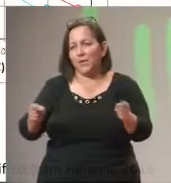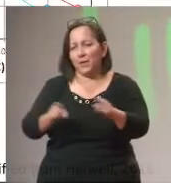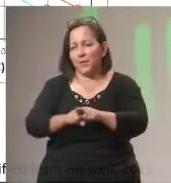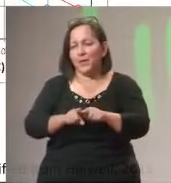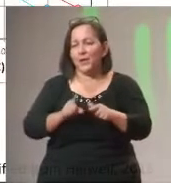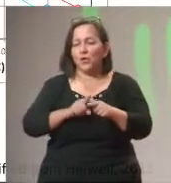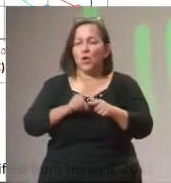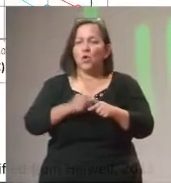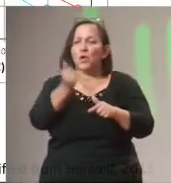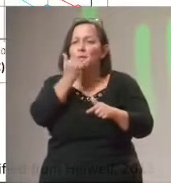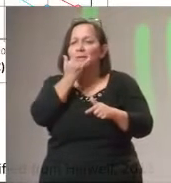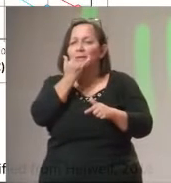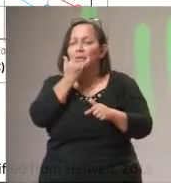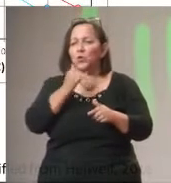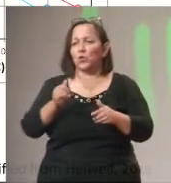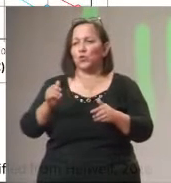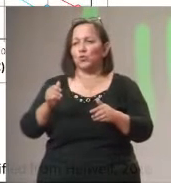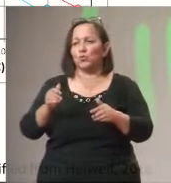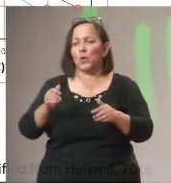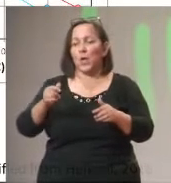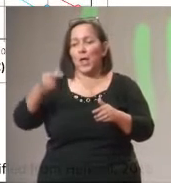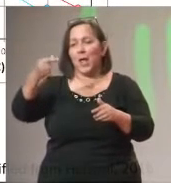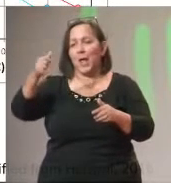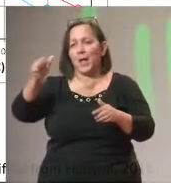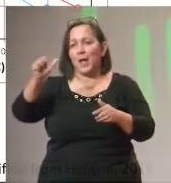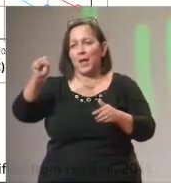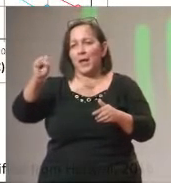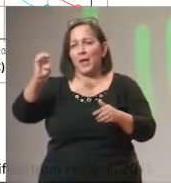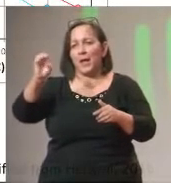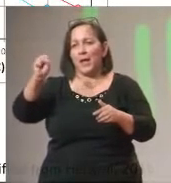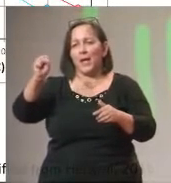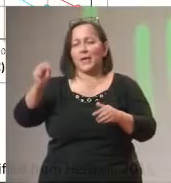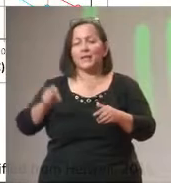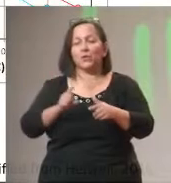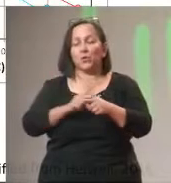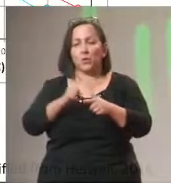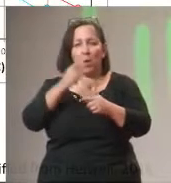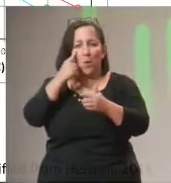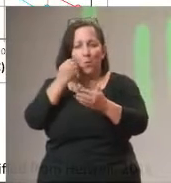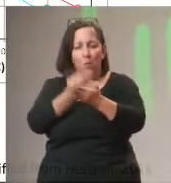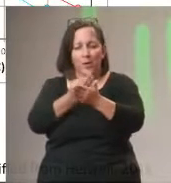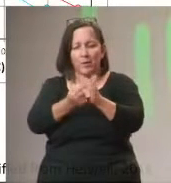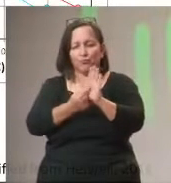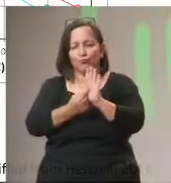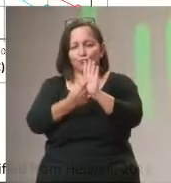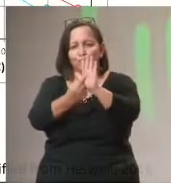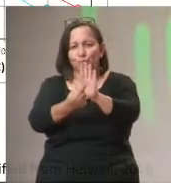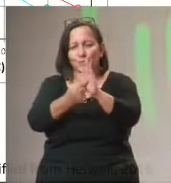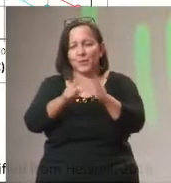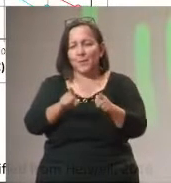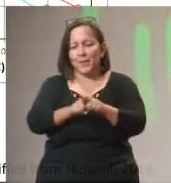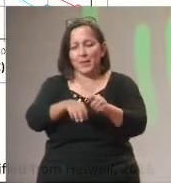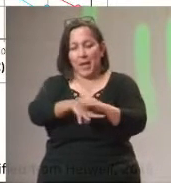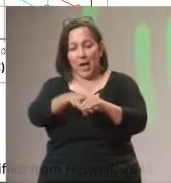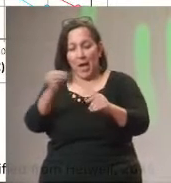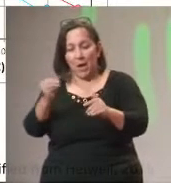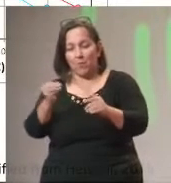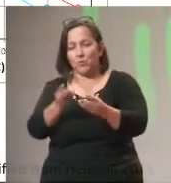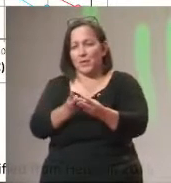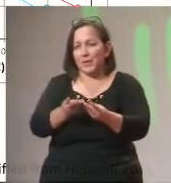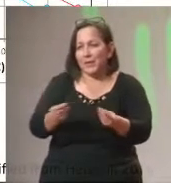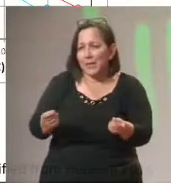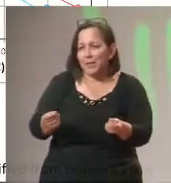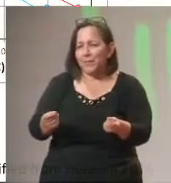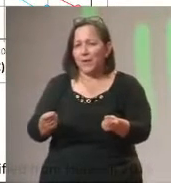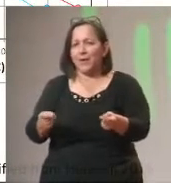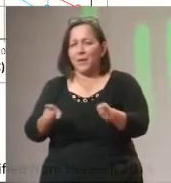Lo que sucede con los gases nobles, como mencioné, es que una vez que tomamos la muestra en el pozo, una vez que sacamos el componente de la tierra, una vez